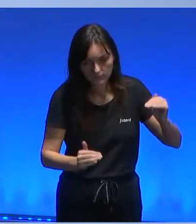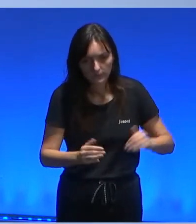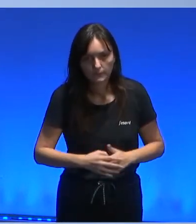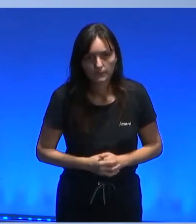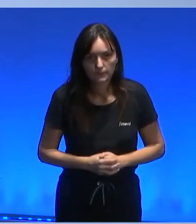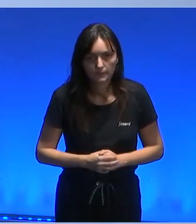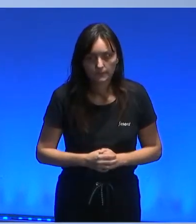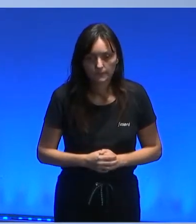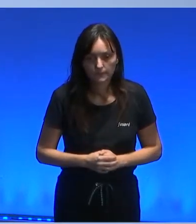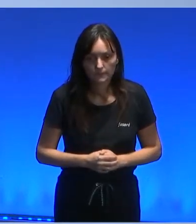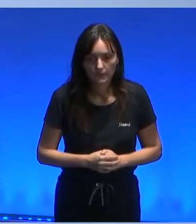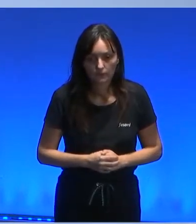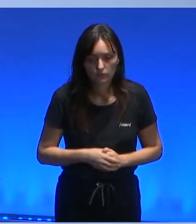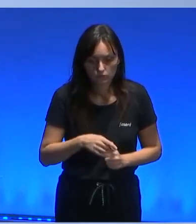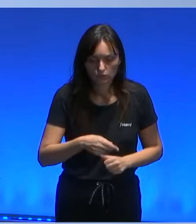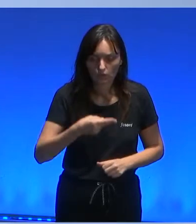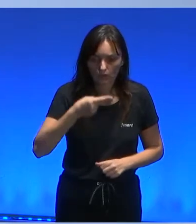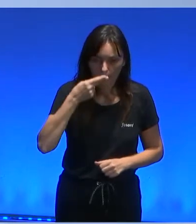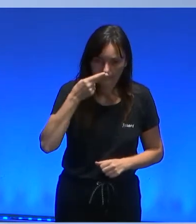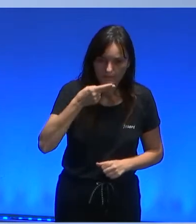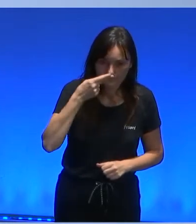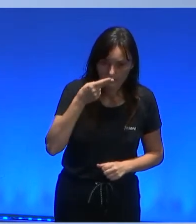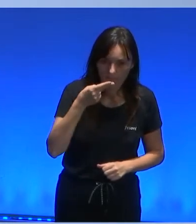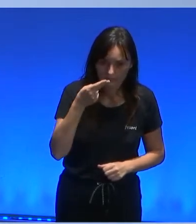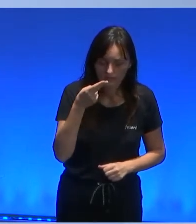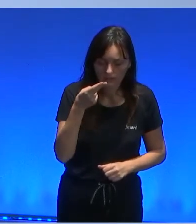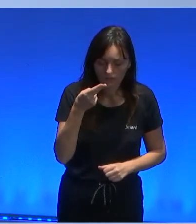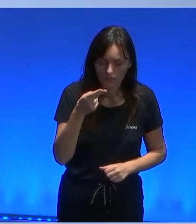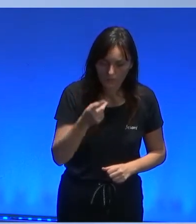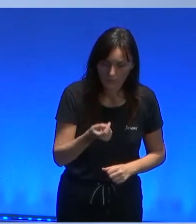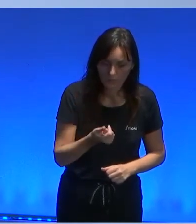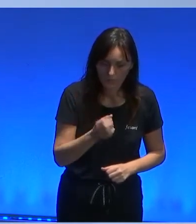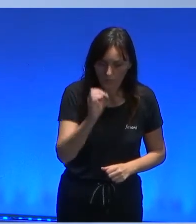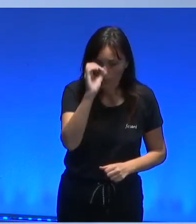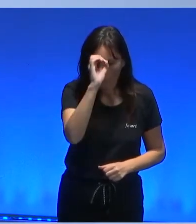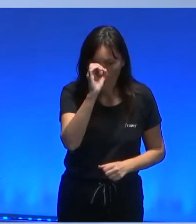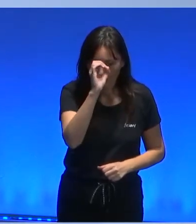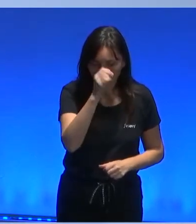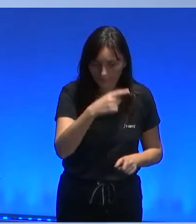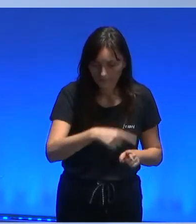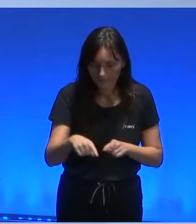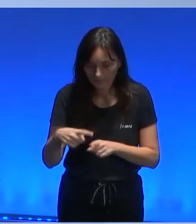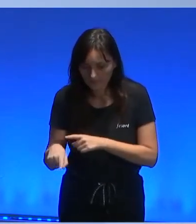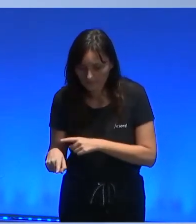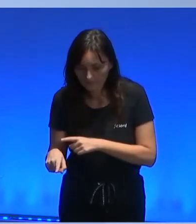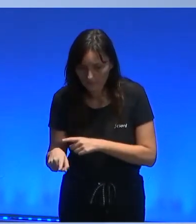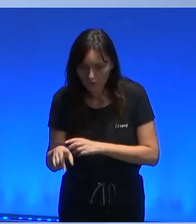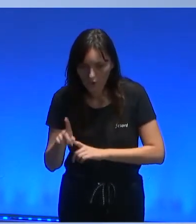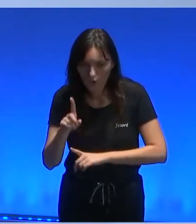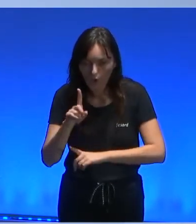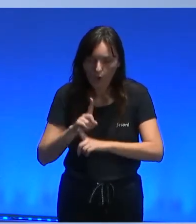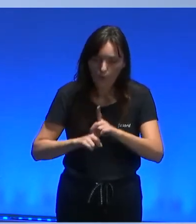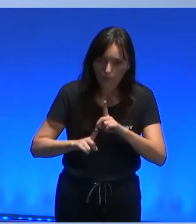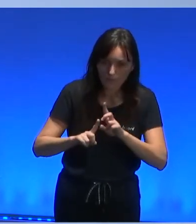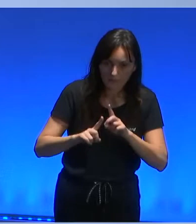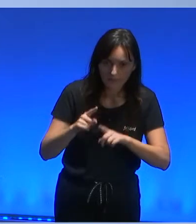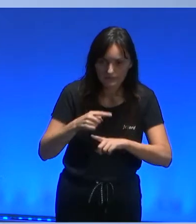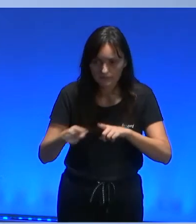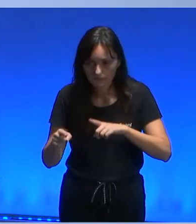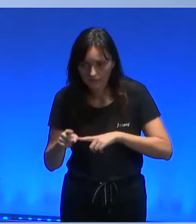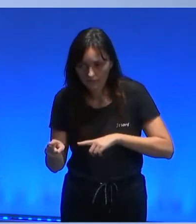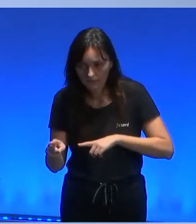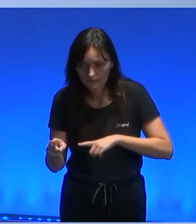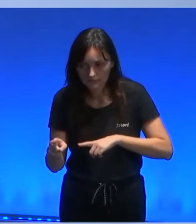Y es muy interesante notar cómo cambian los conflictos entre los niños y la